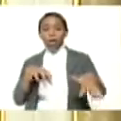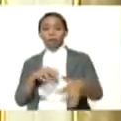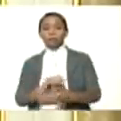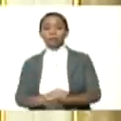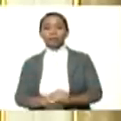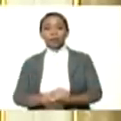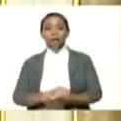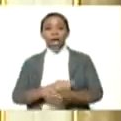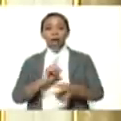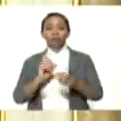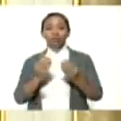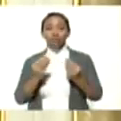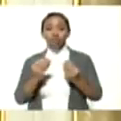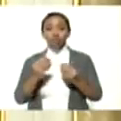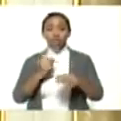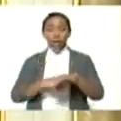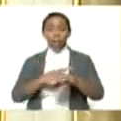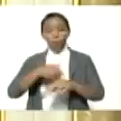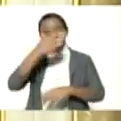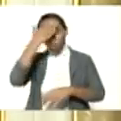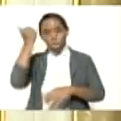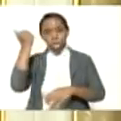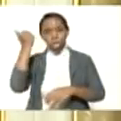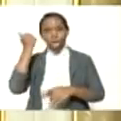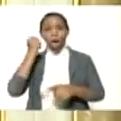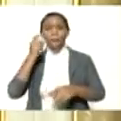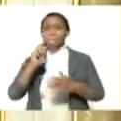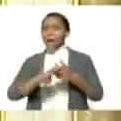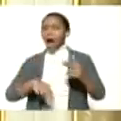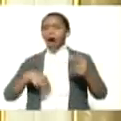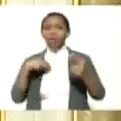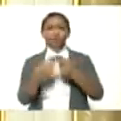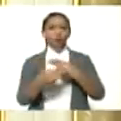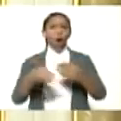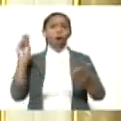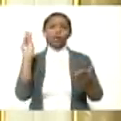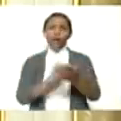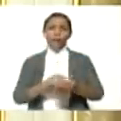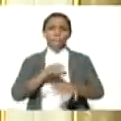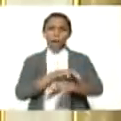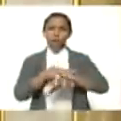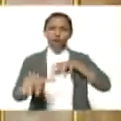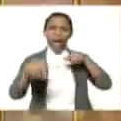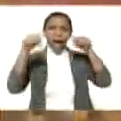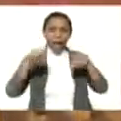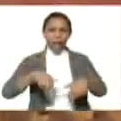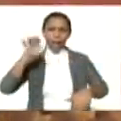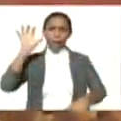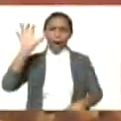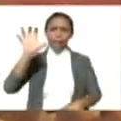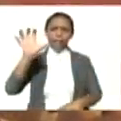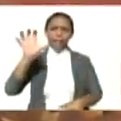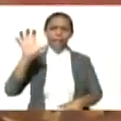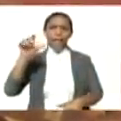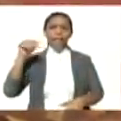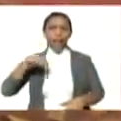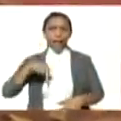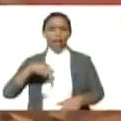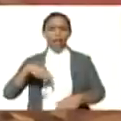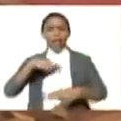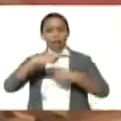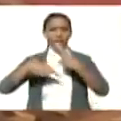Que se olviden por mucho tiempo, porque más nunca volverán a ser mayoría en este país de patriotas,